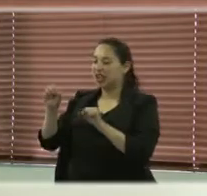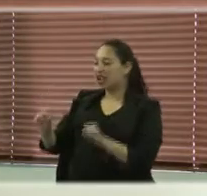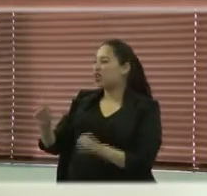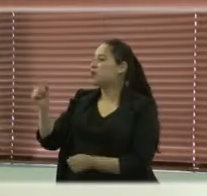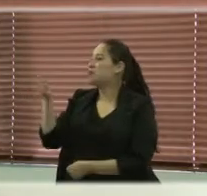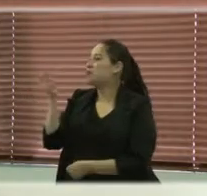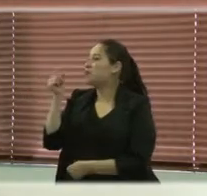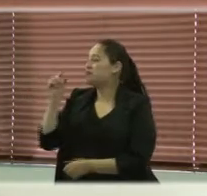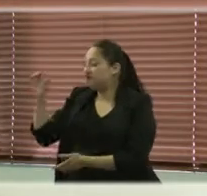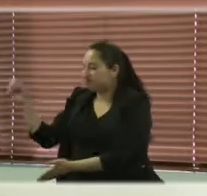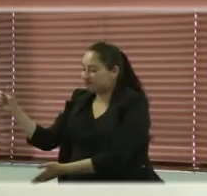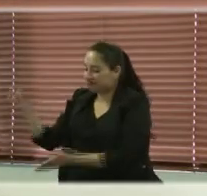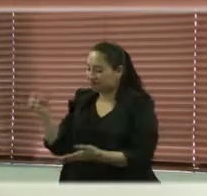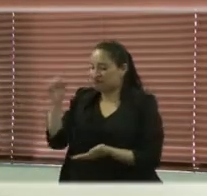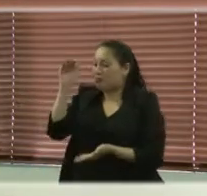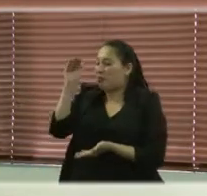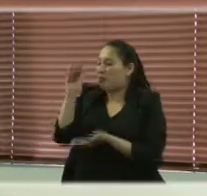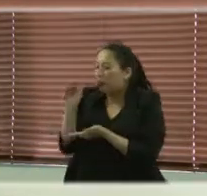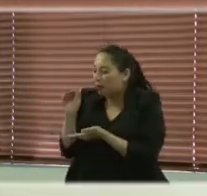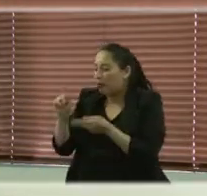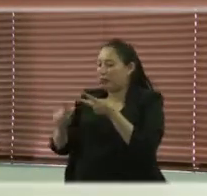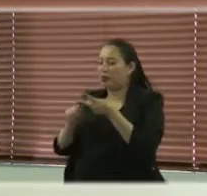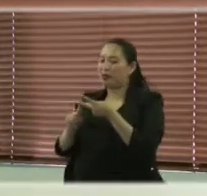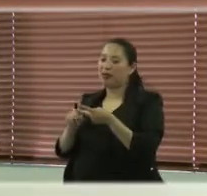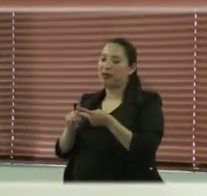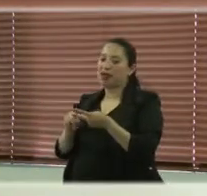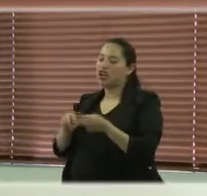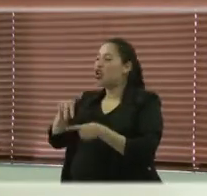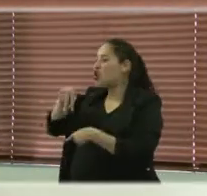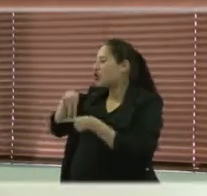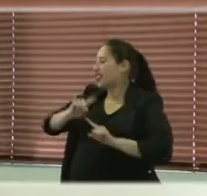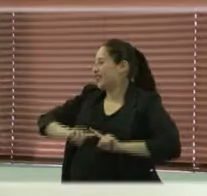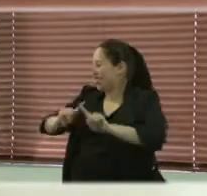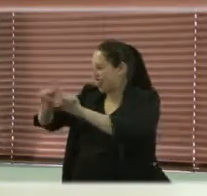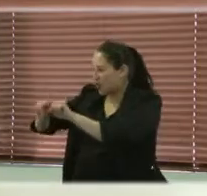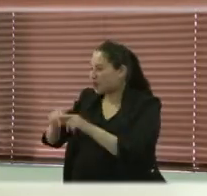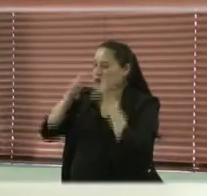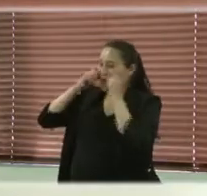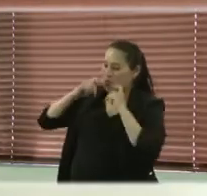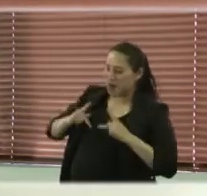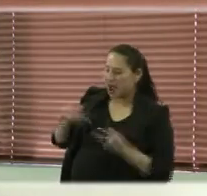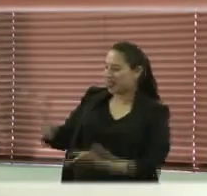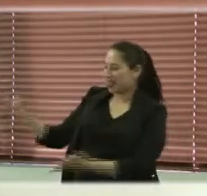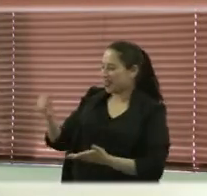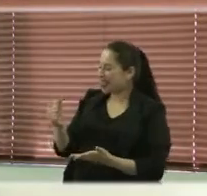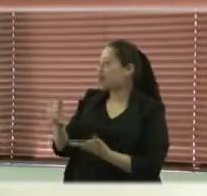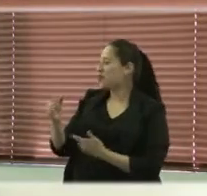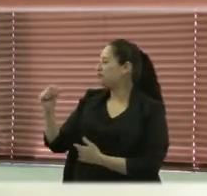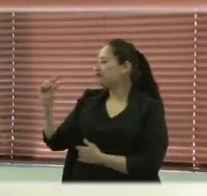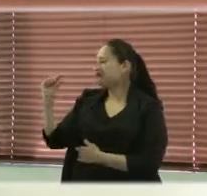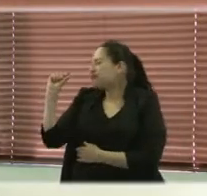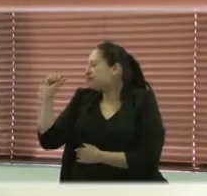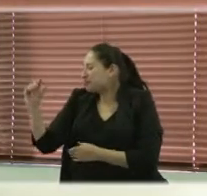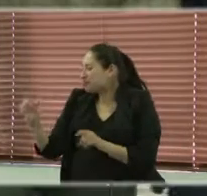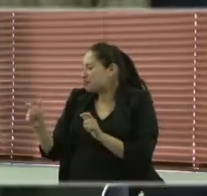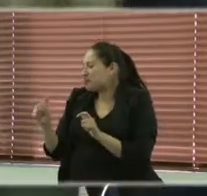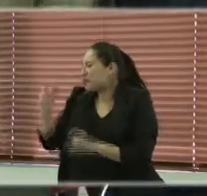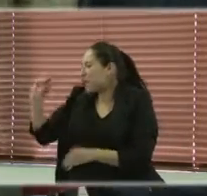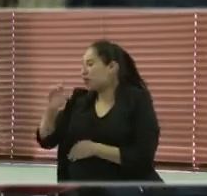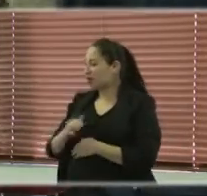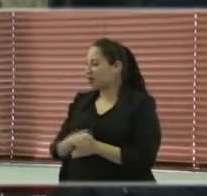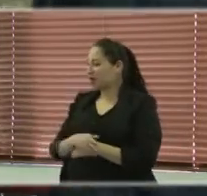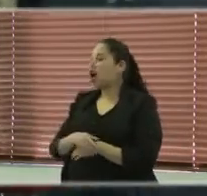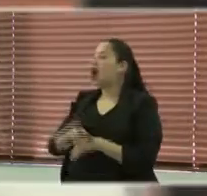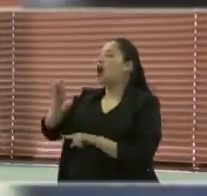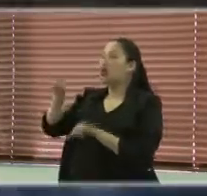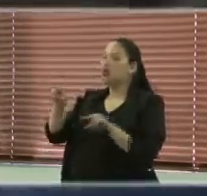disponible viene siempre de esas mismas fuentes de cooperación que les digo que sí destinaron partidas